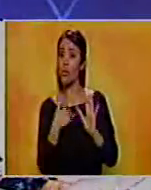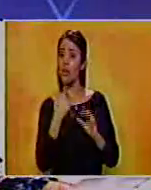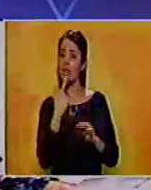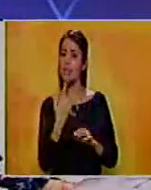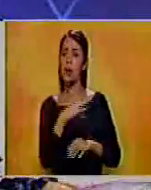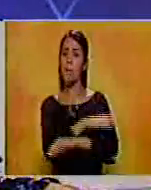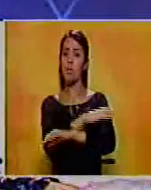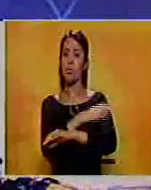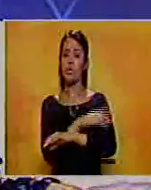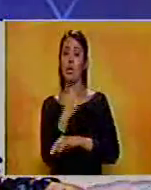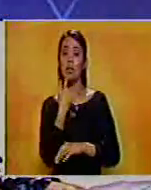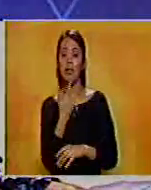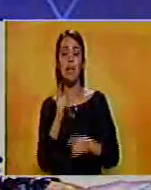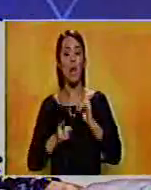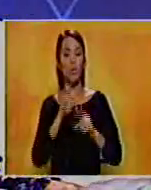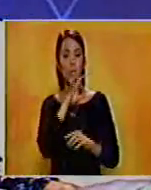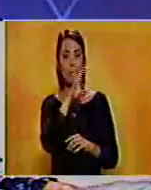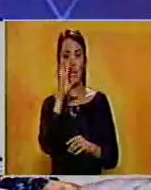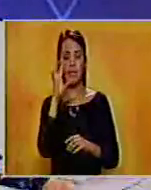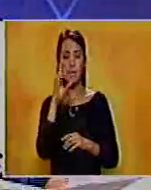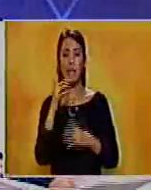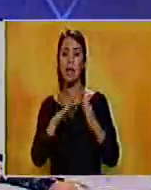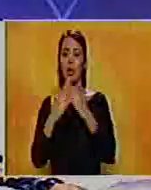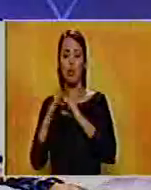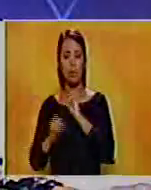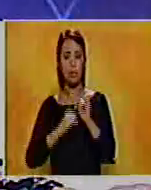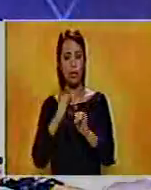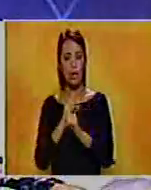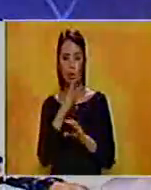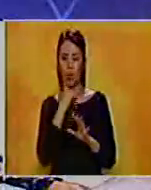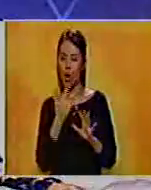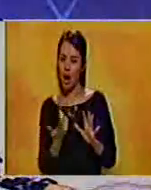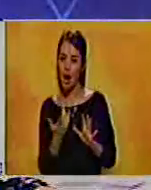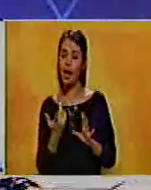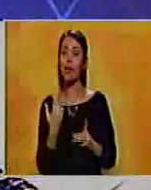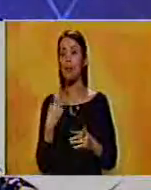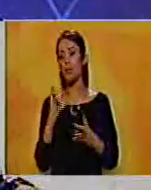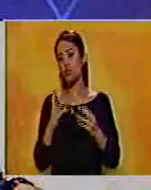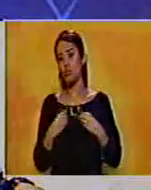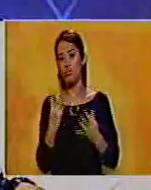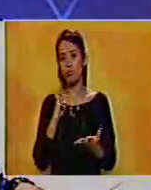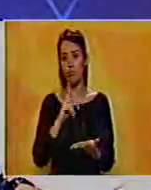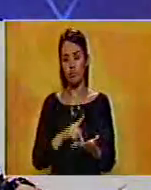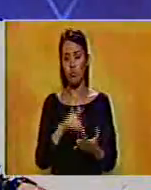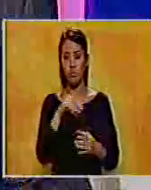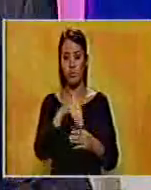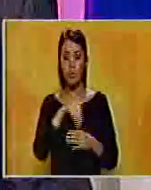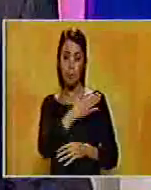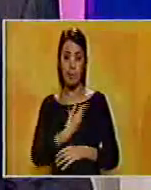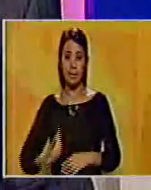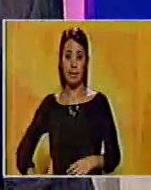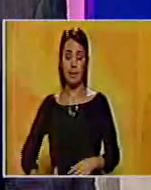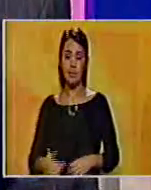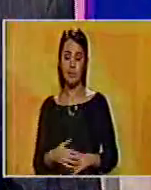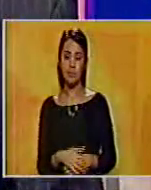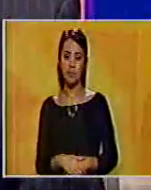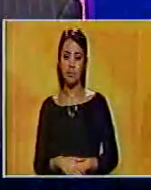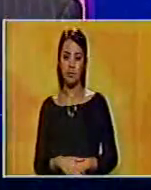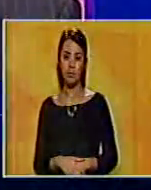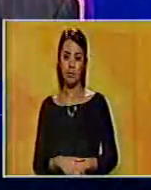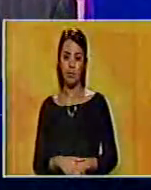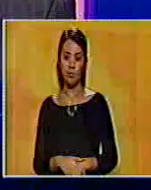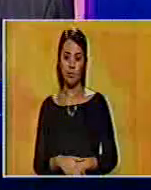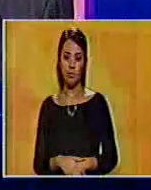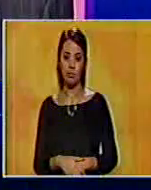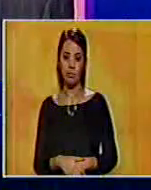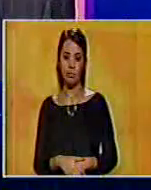la oposición y dicen algunos países de la comunidad internacional no existen y por eso no es oportuno ir a esas presidenciales? Mira,